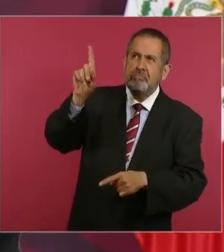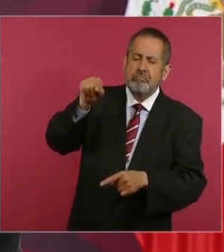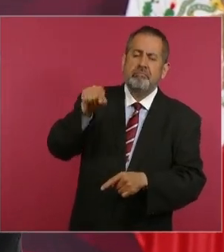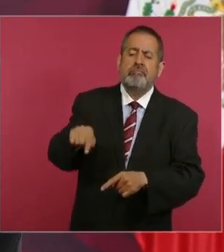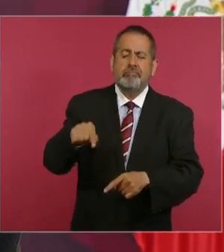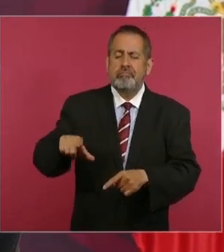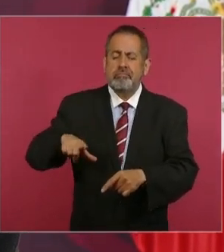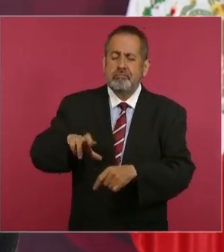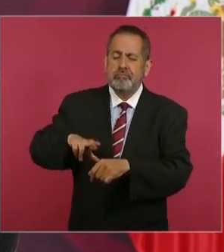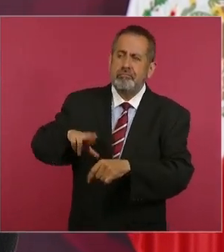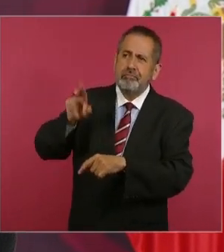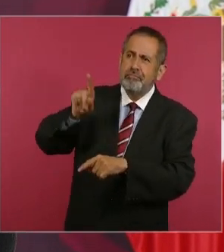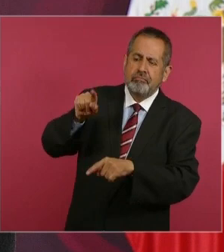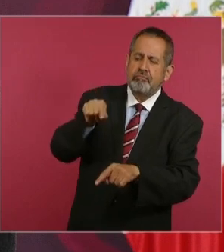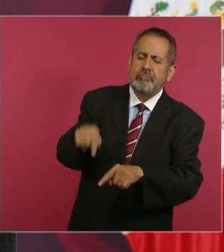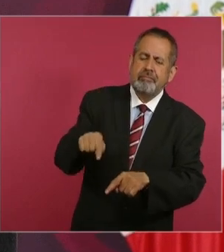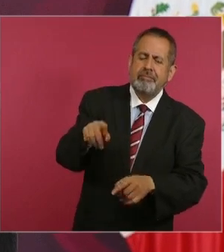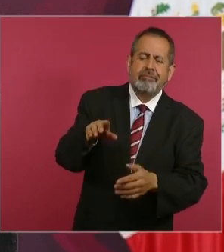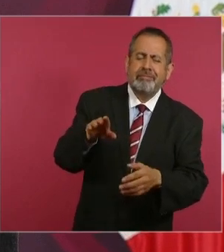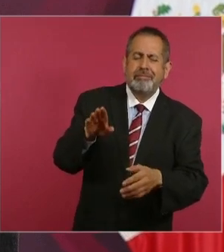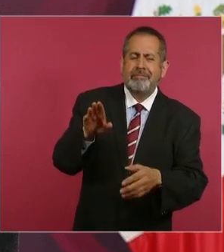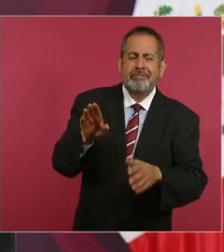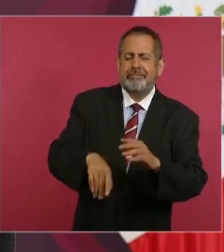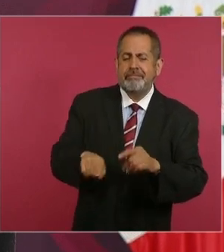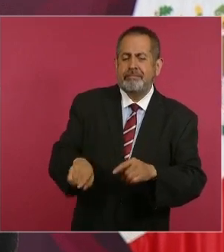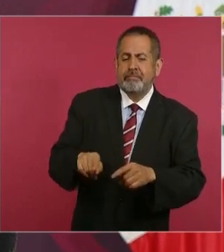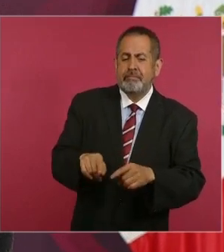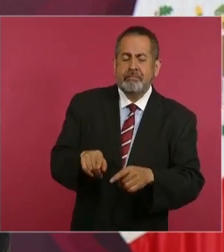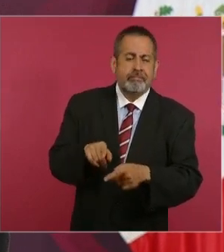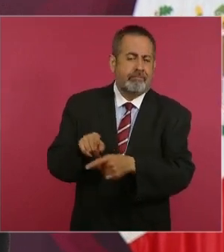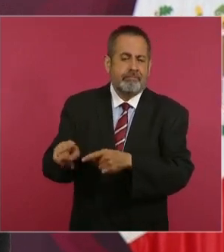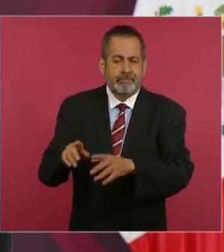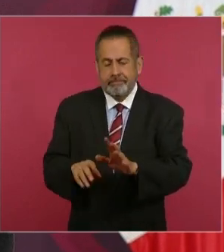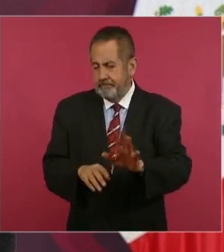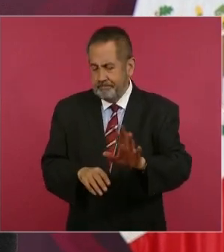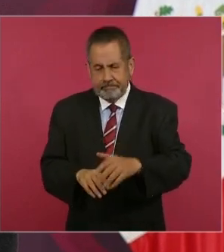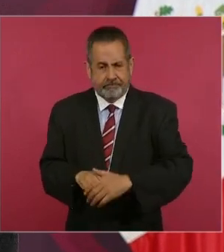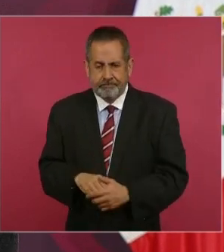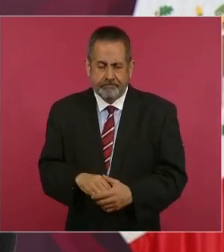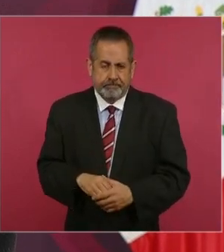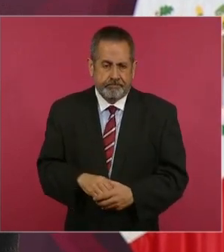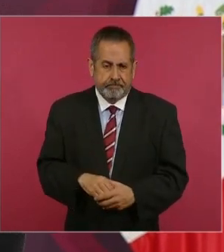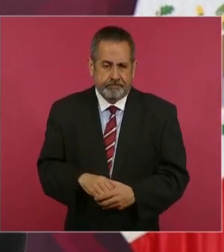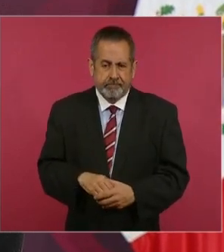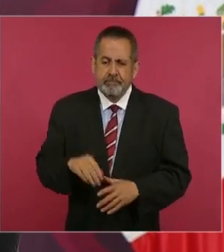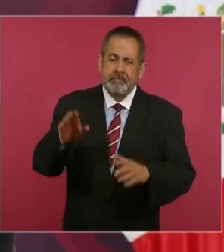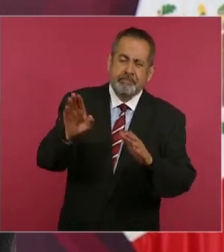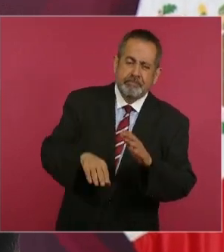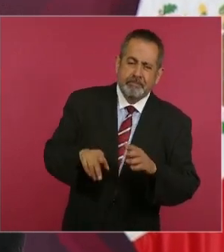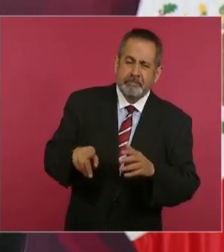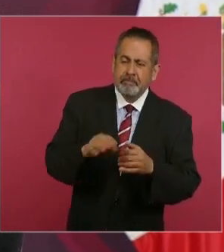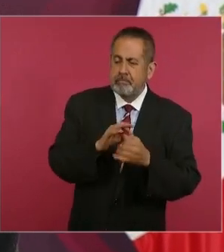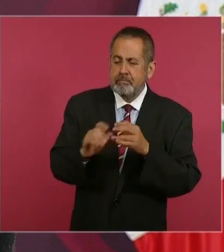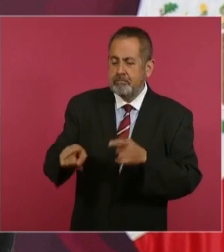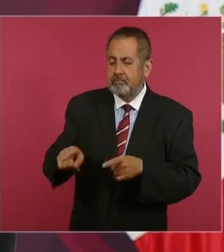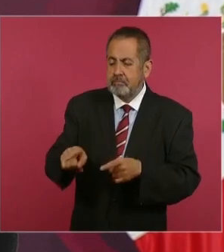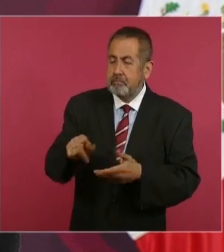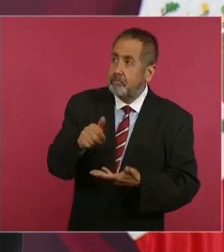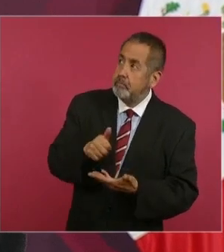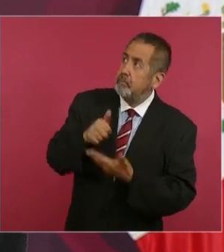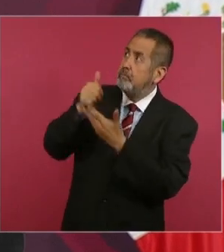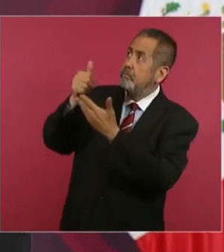el gobernador son sus colaboradores son los de abajo que no le